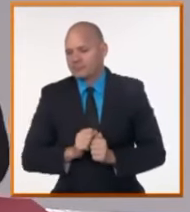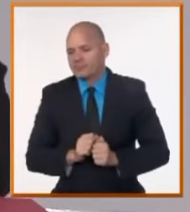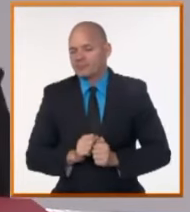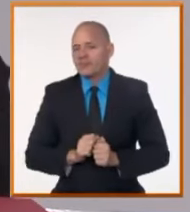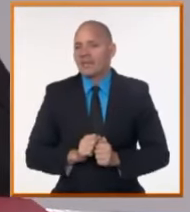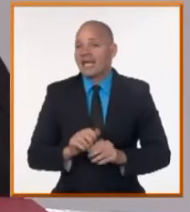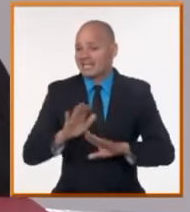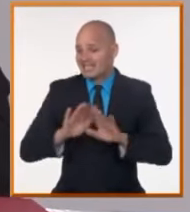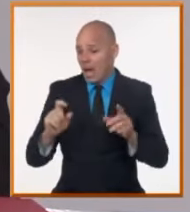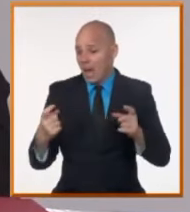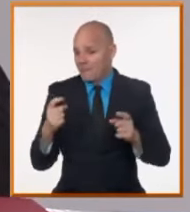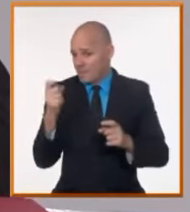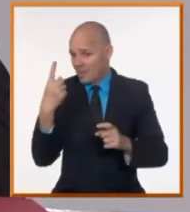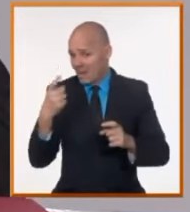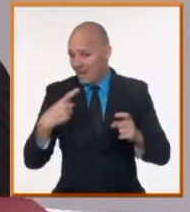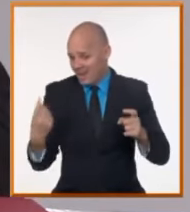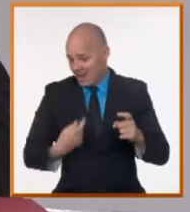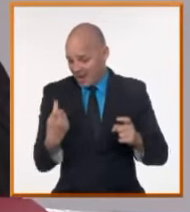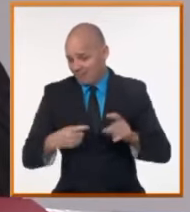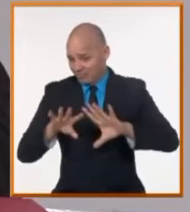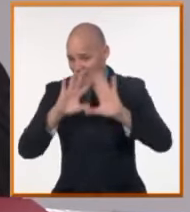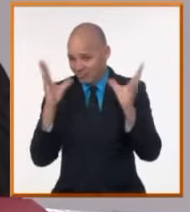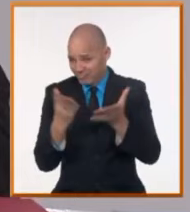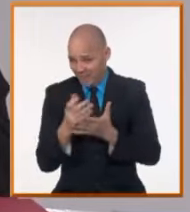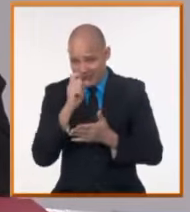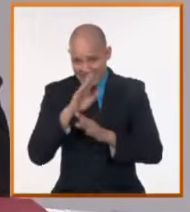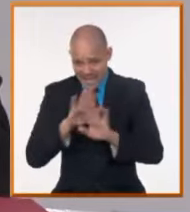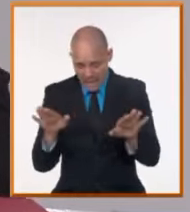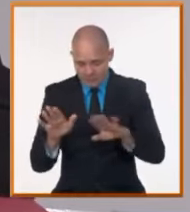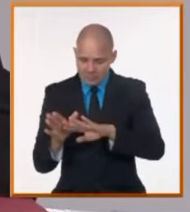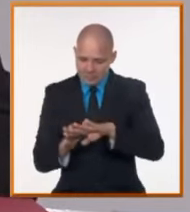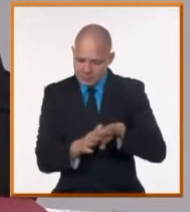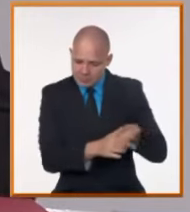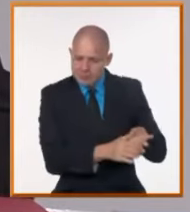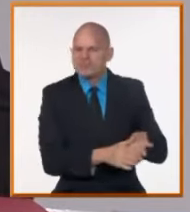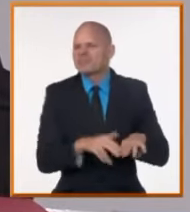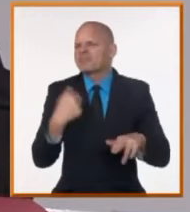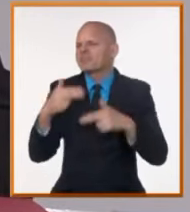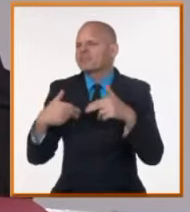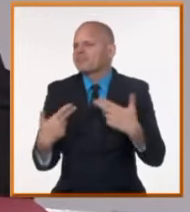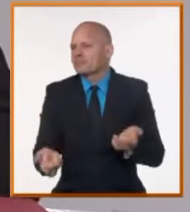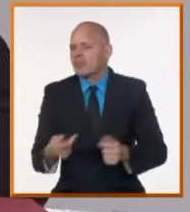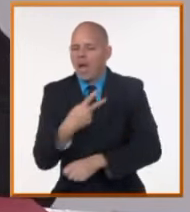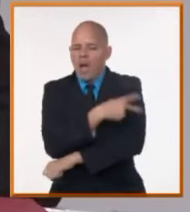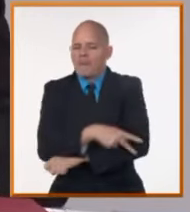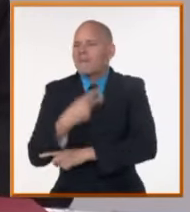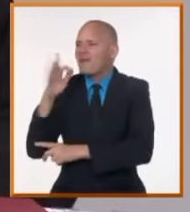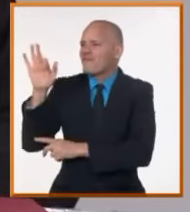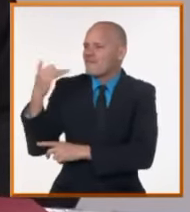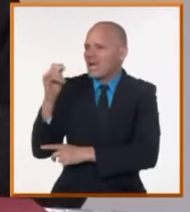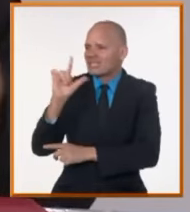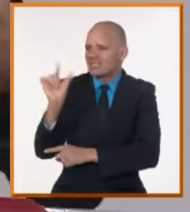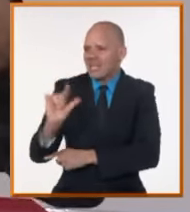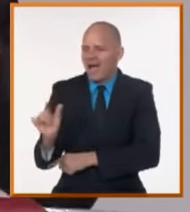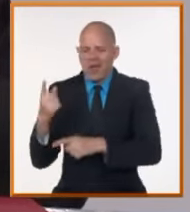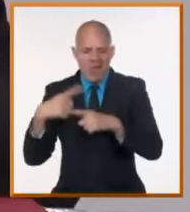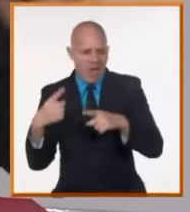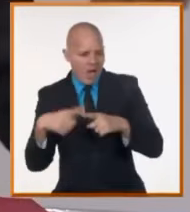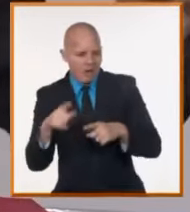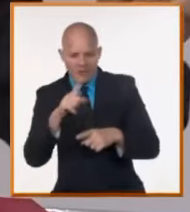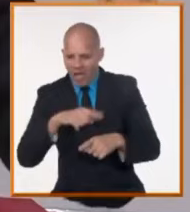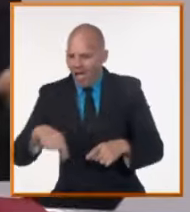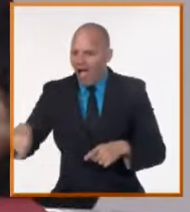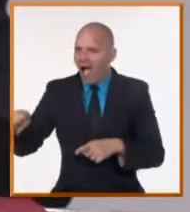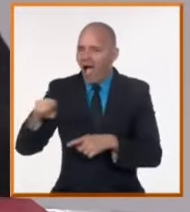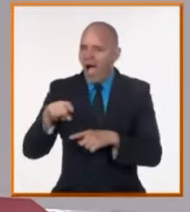1919 se sientan en la mesa de negociaciones, ya la doctrina Monroe quedó atrás. ¿Qué más allá? Ya es el mundo el que está a sus